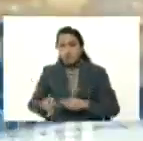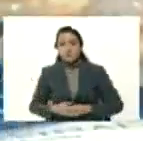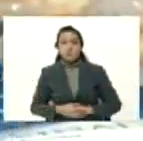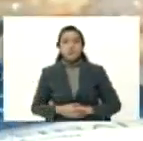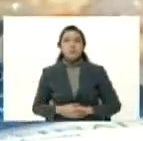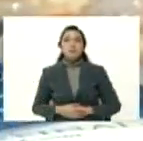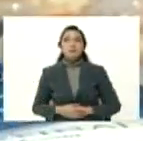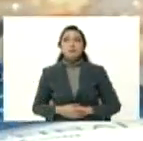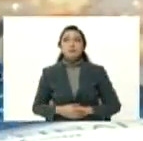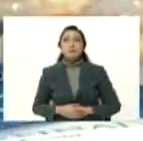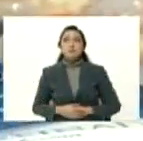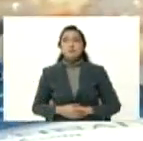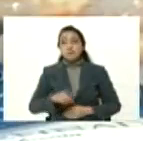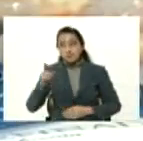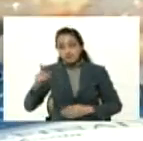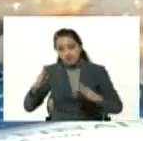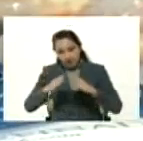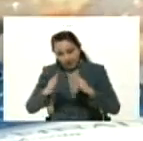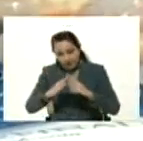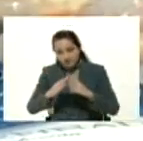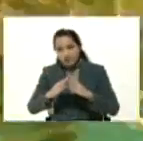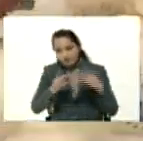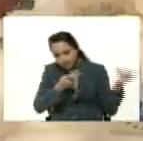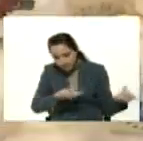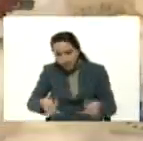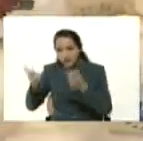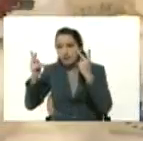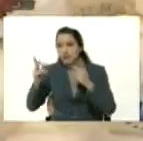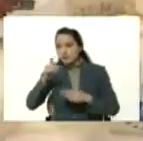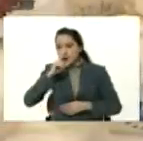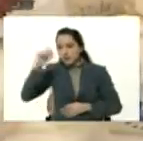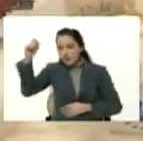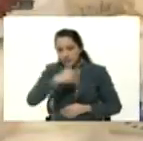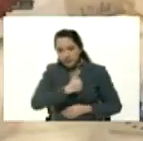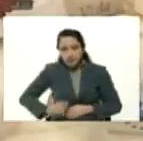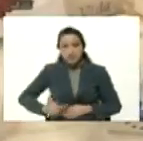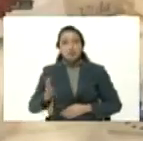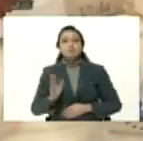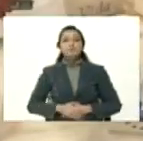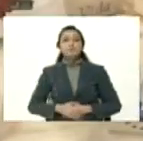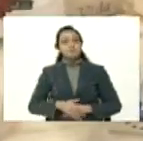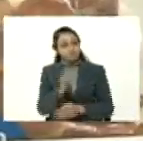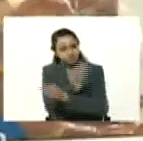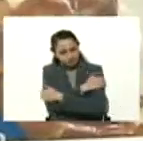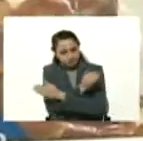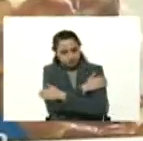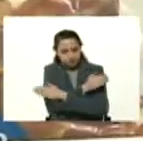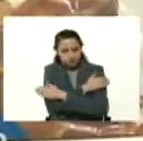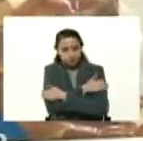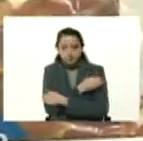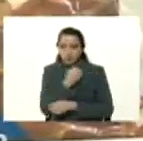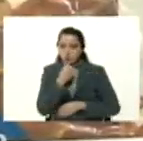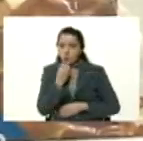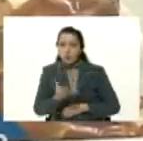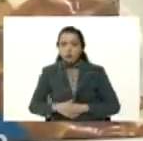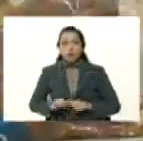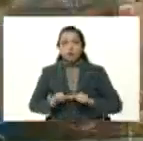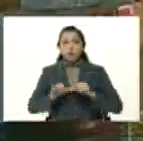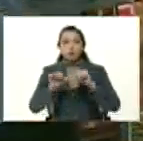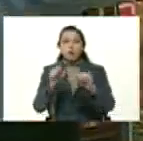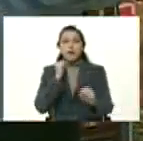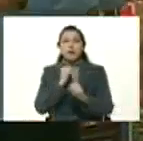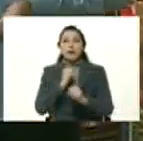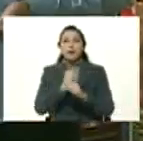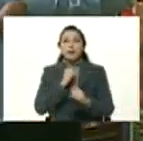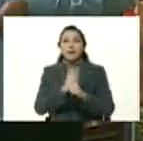Tú eres de la casa. Tú eres de la casa. Excelente, lo felicito. Hernán, siguen adelante. Sí, sí, sí. Con